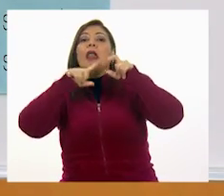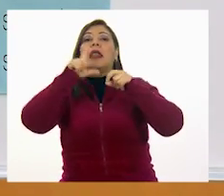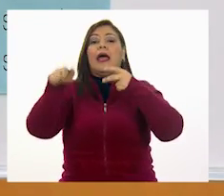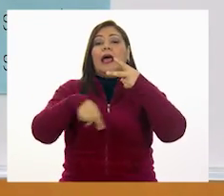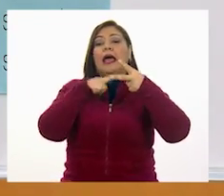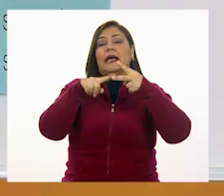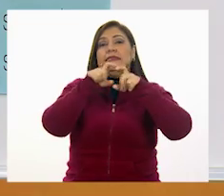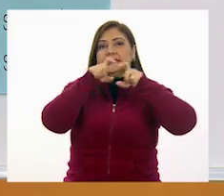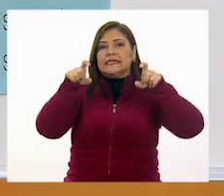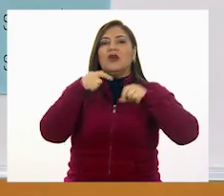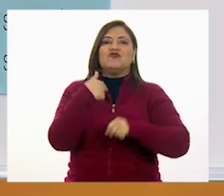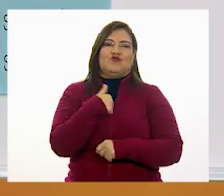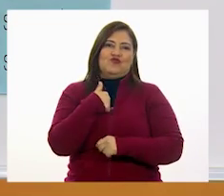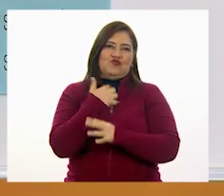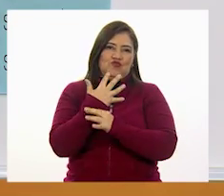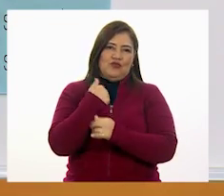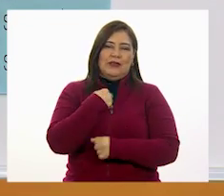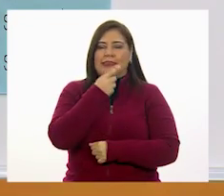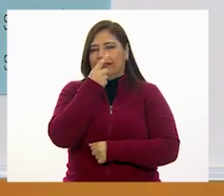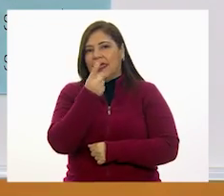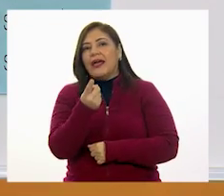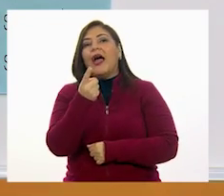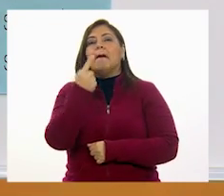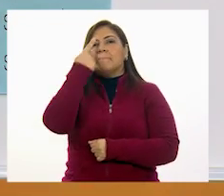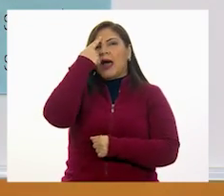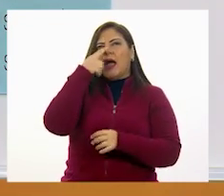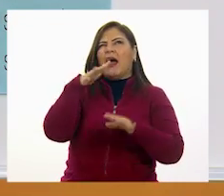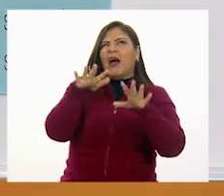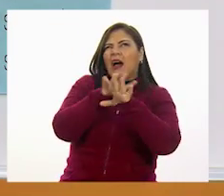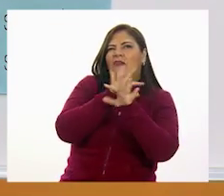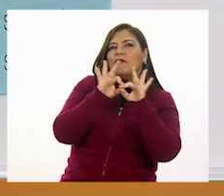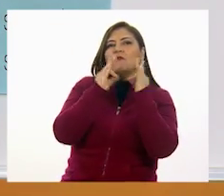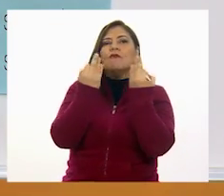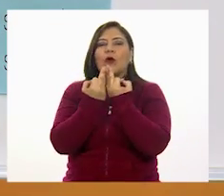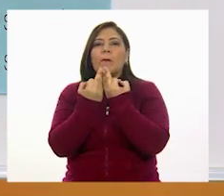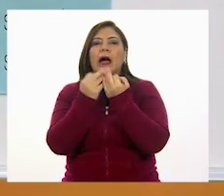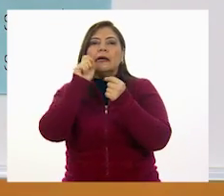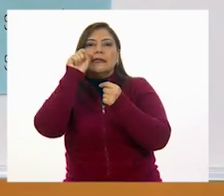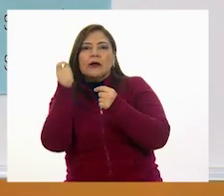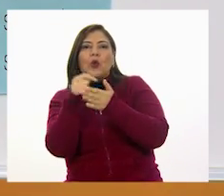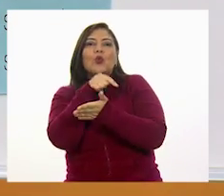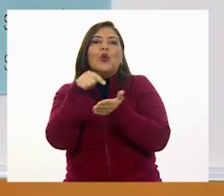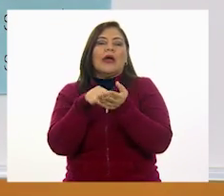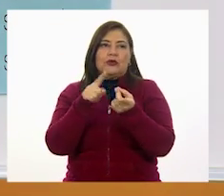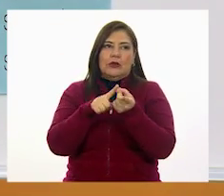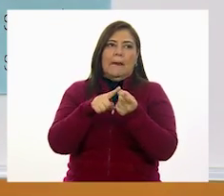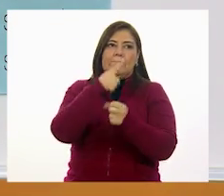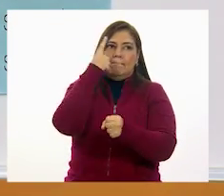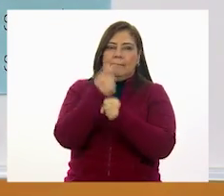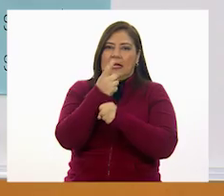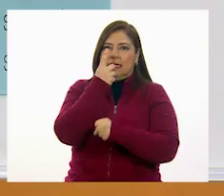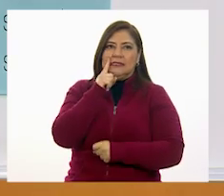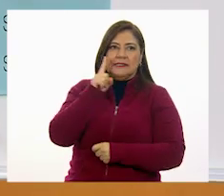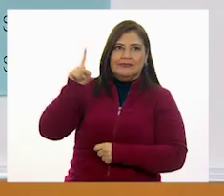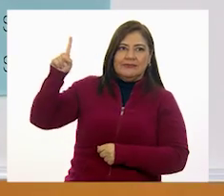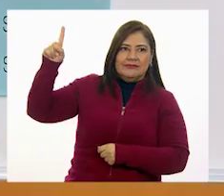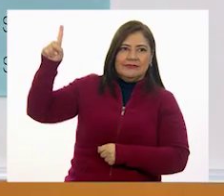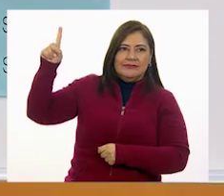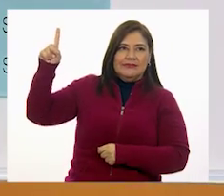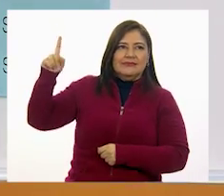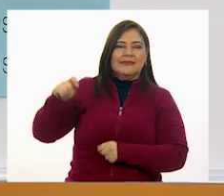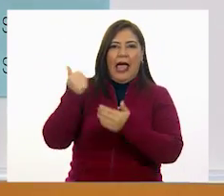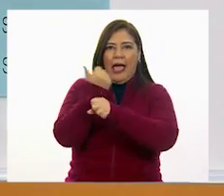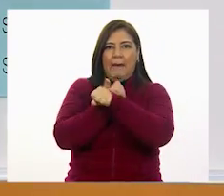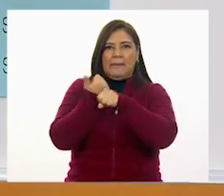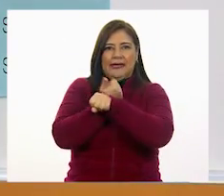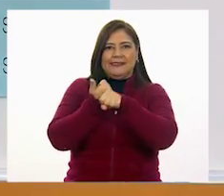yo y vamos a ver cómo cambia el sentido según donde encontremos la coma. Porque la primera dice,